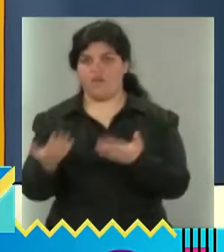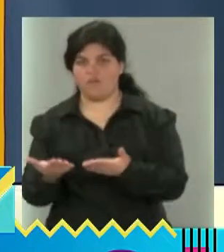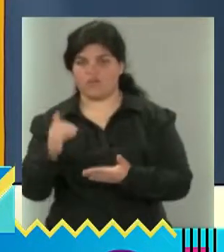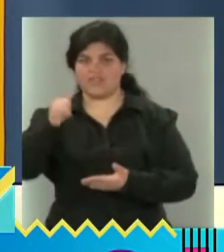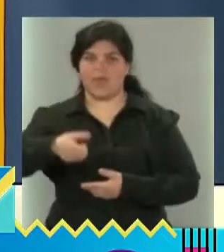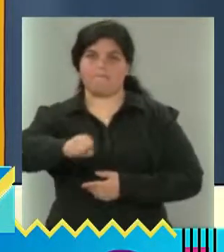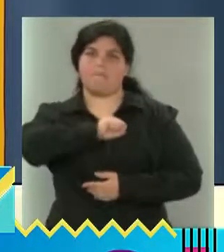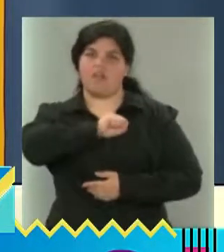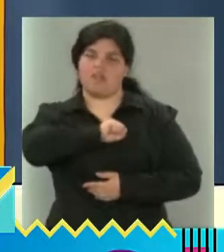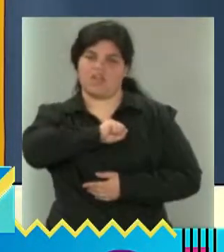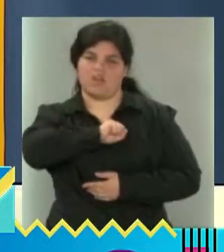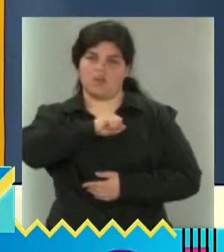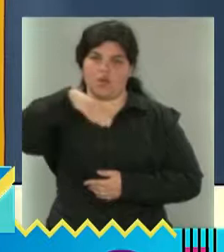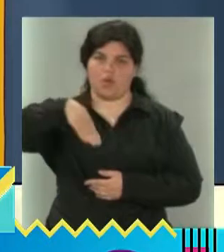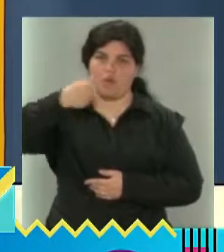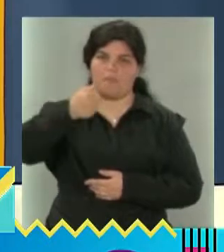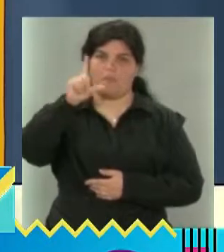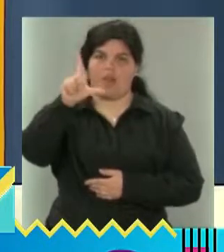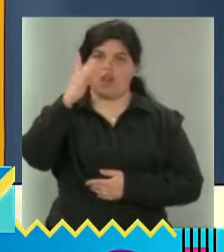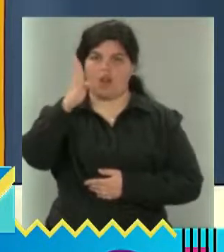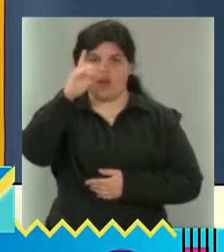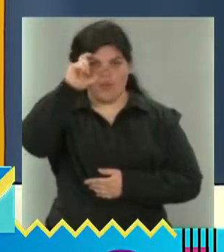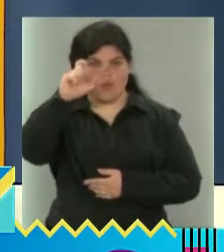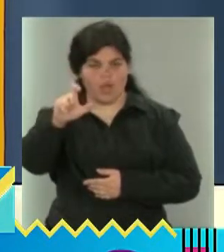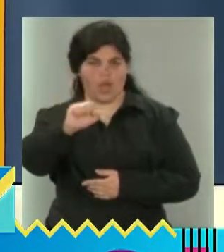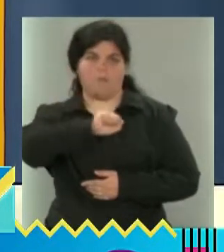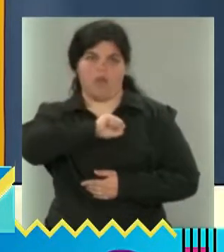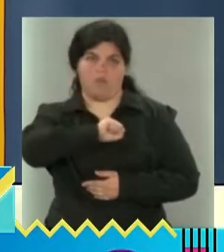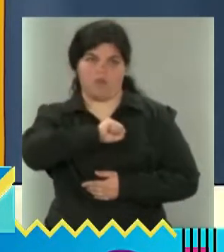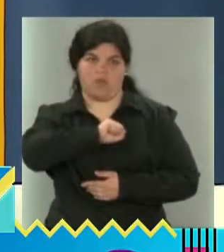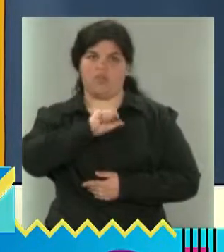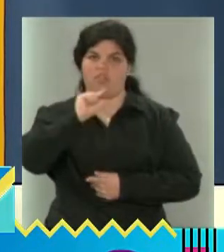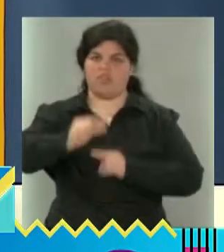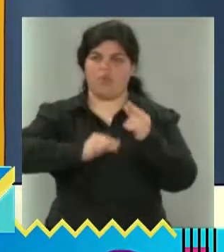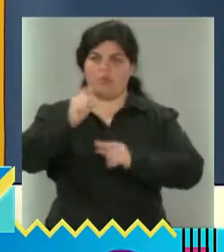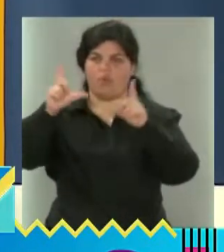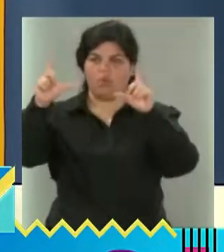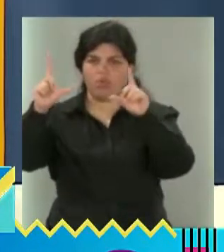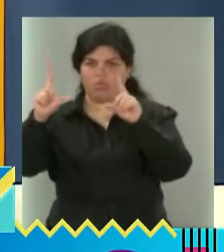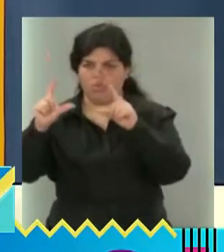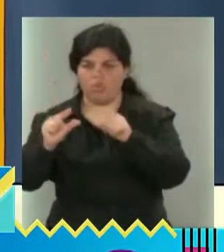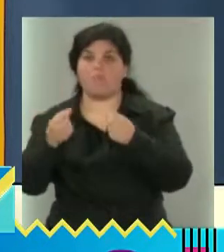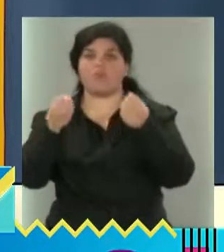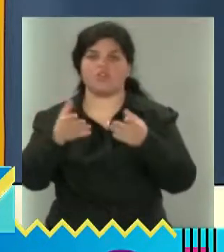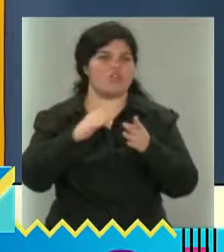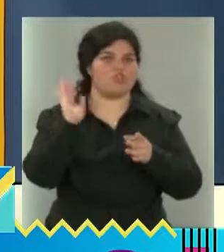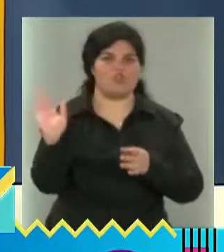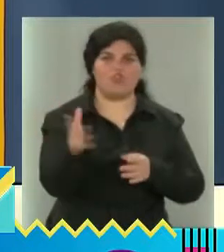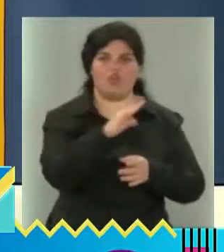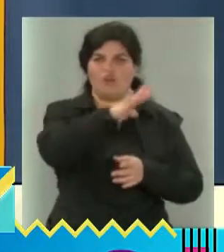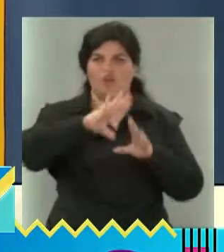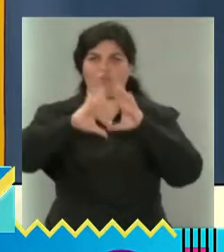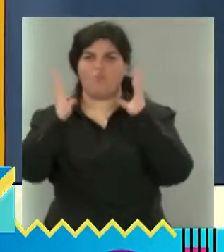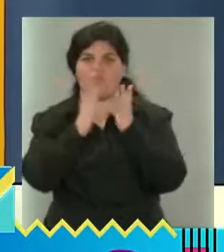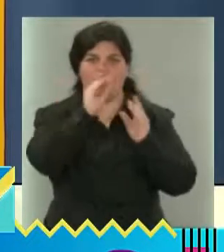Malbec, que cada vez se nos achica más porque en todos lados se están plantando Malbec, pero todavía sigue